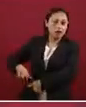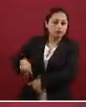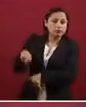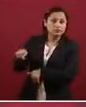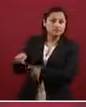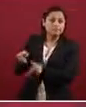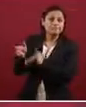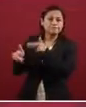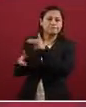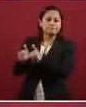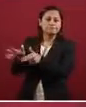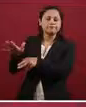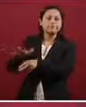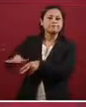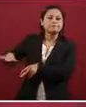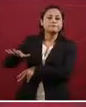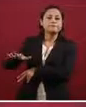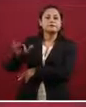el istmo